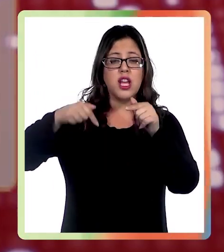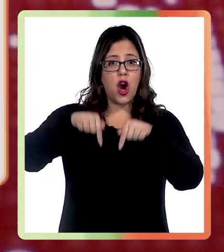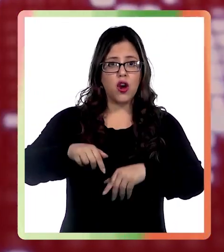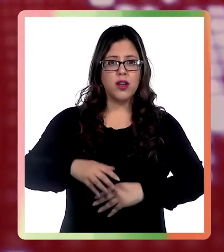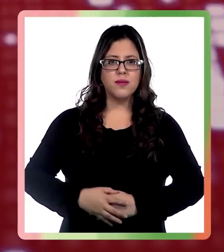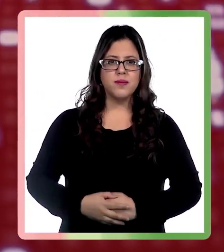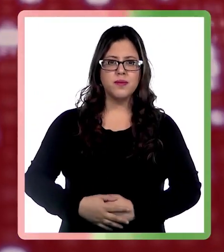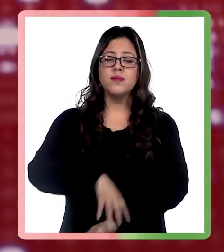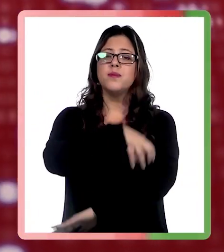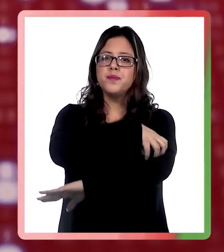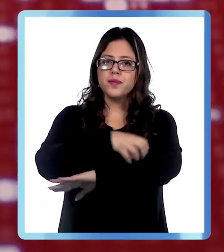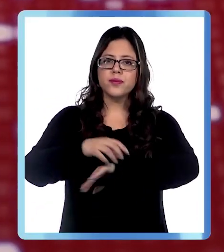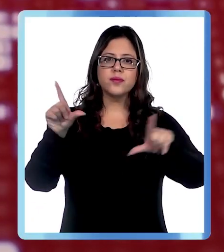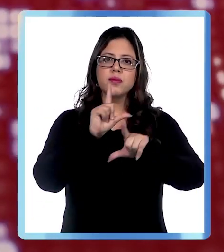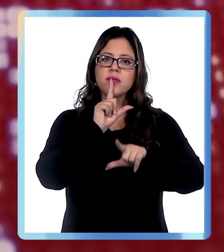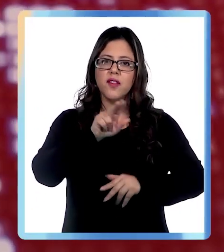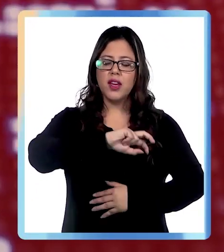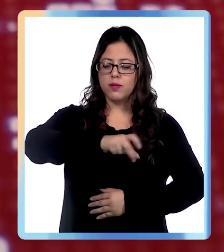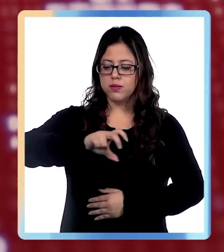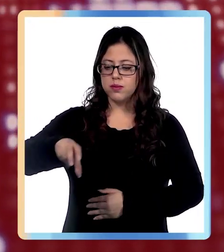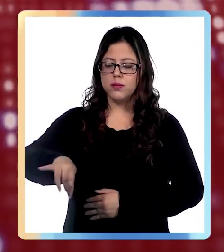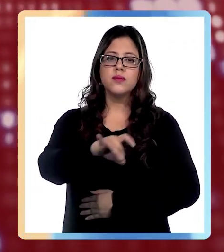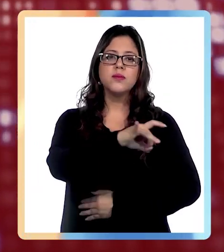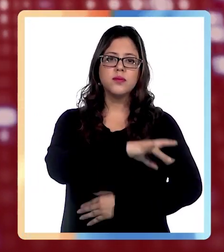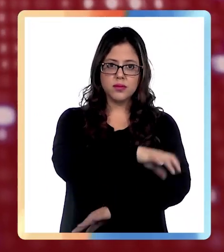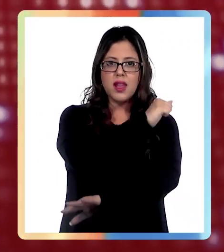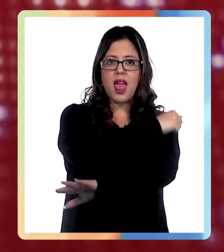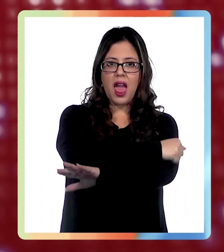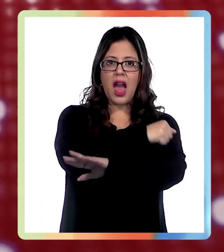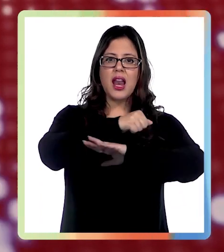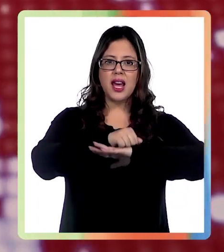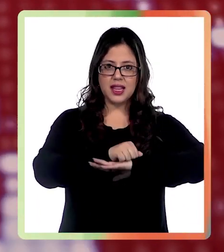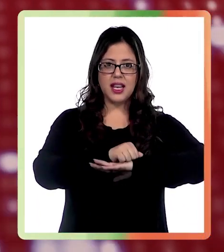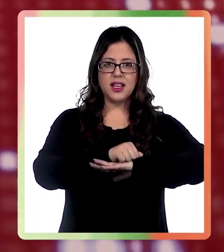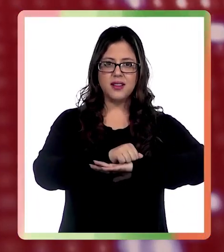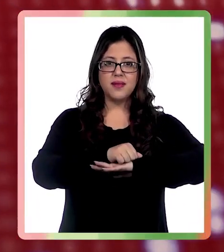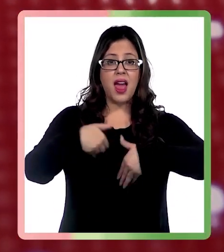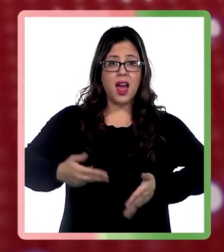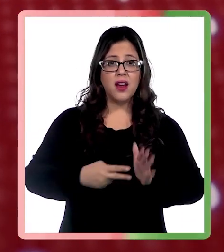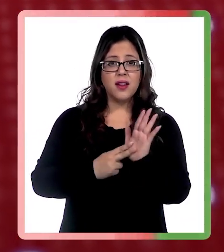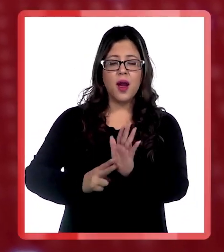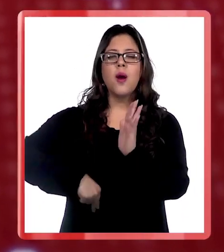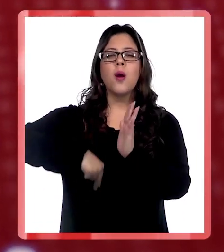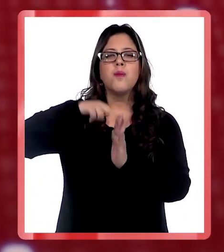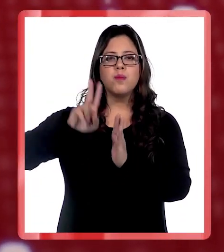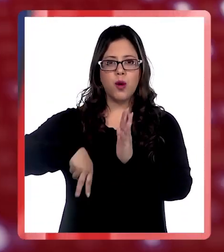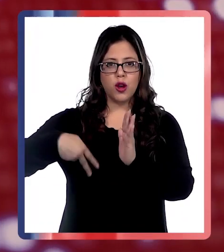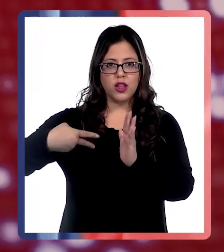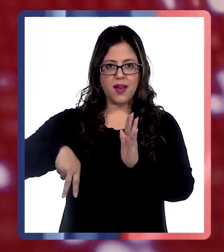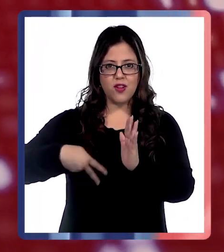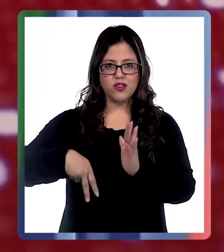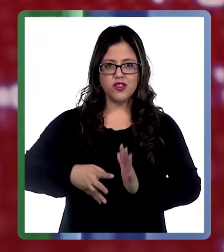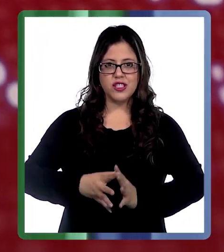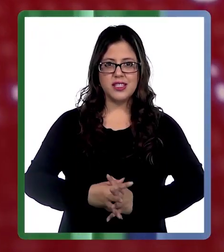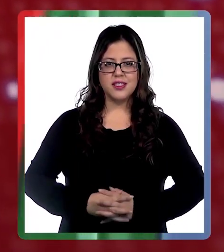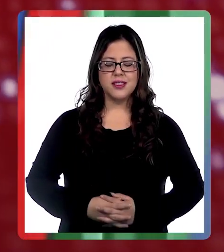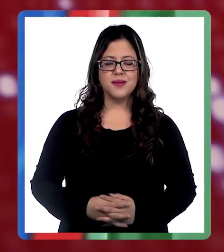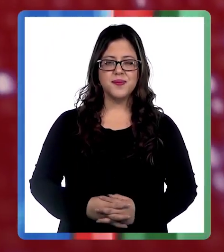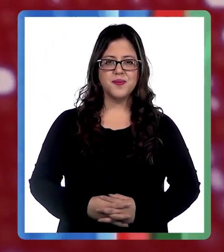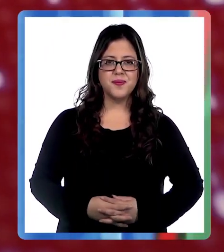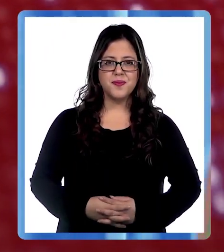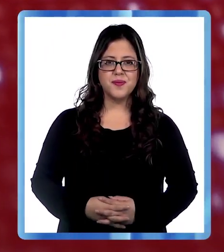noticias asociación Regional de canales de televisión de señal abierta de chile arcat presenta